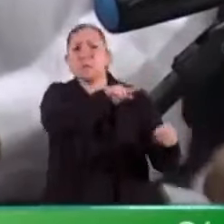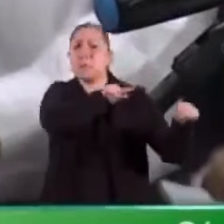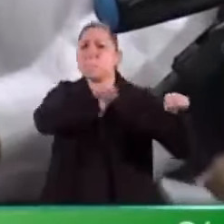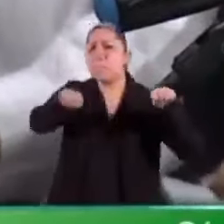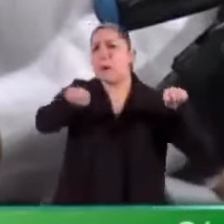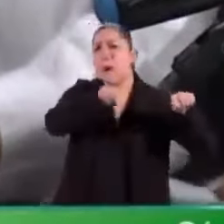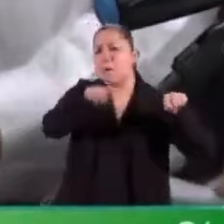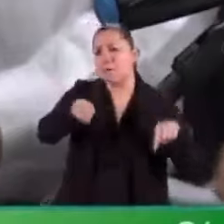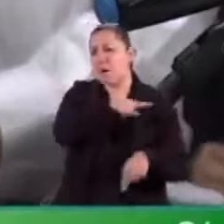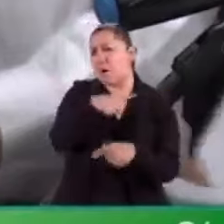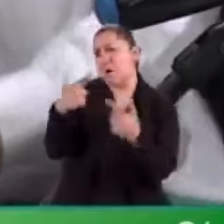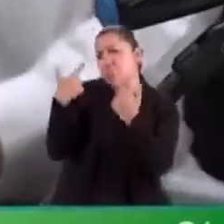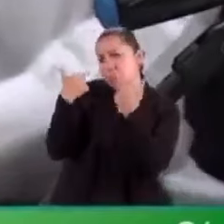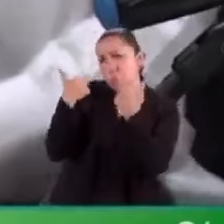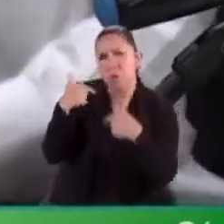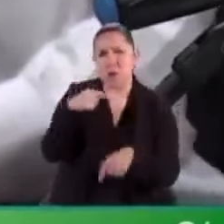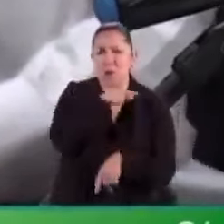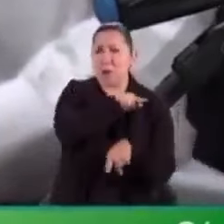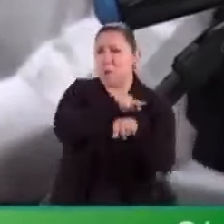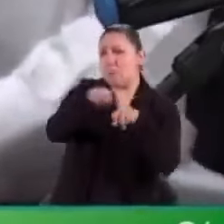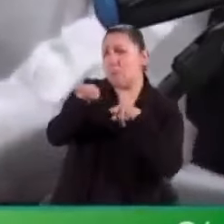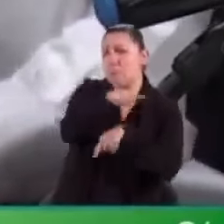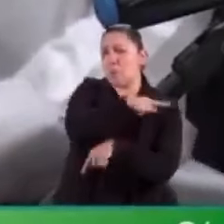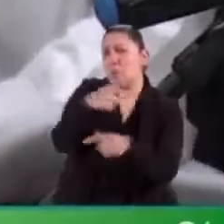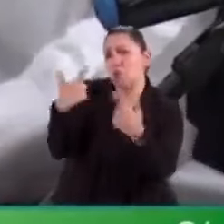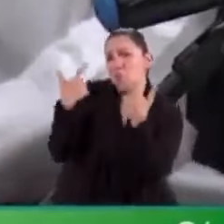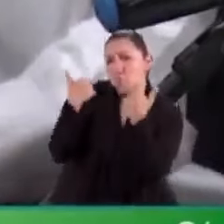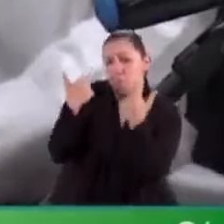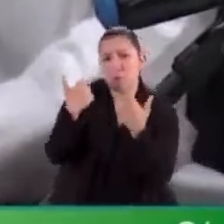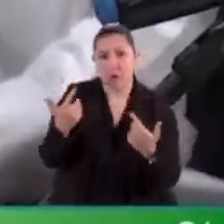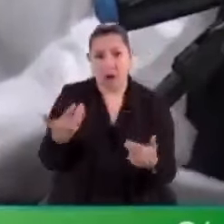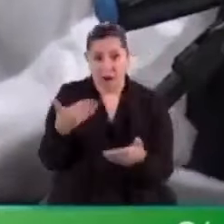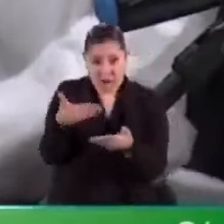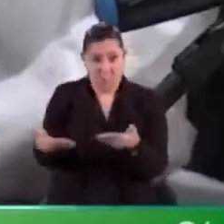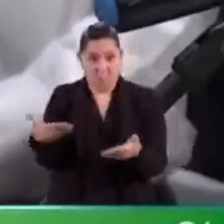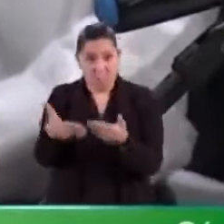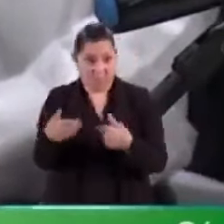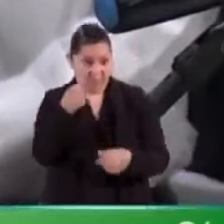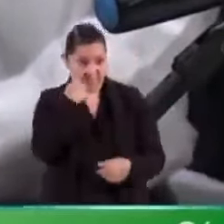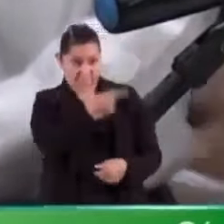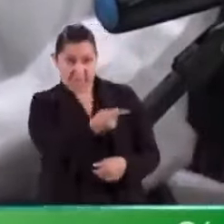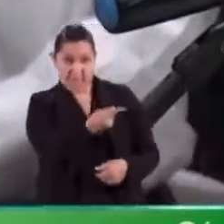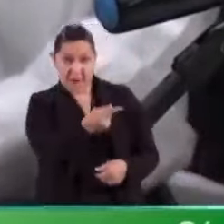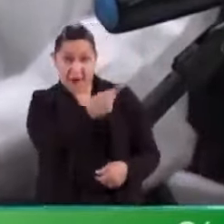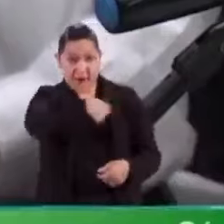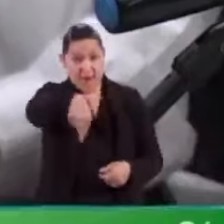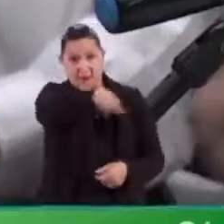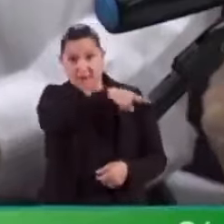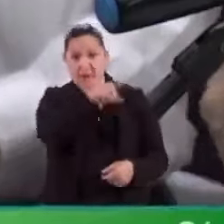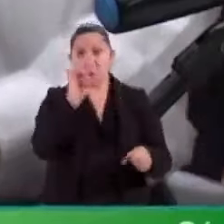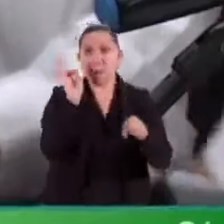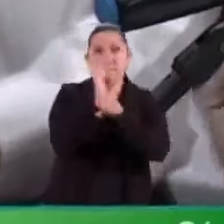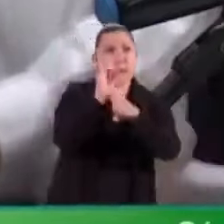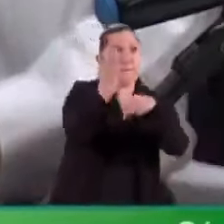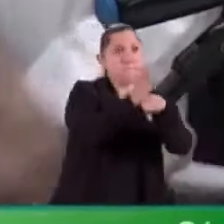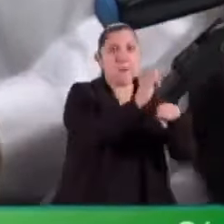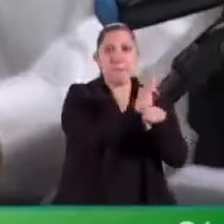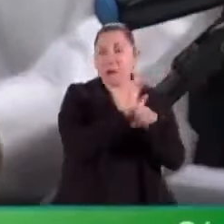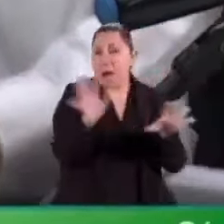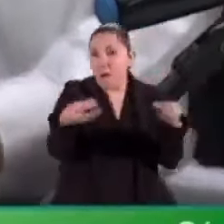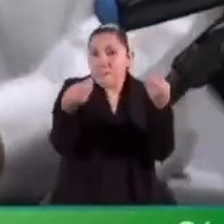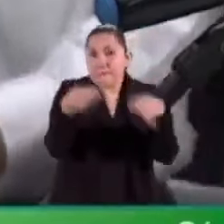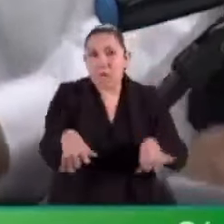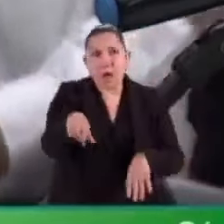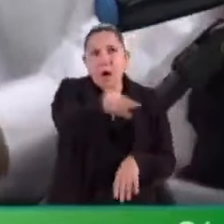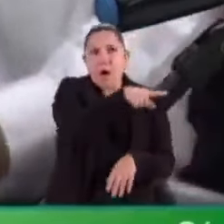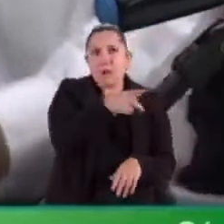está llorando. Están llorando por perder los privilegios, porque también hay que decirlo. Lo que les importa no